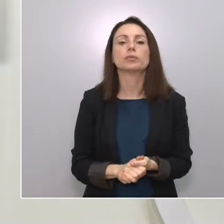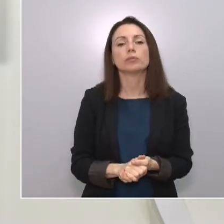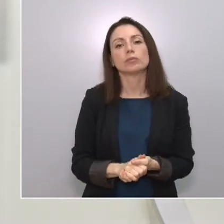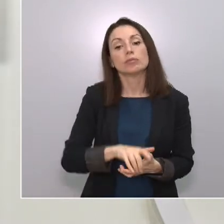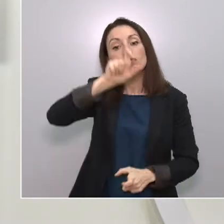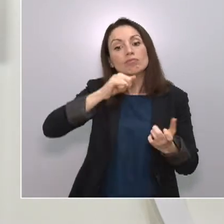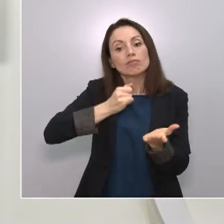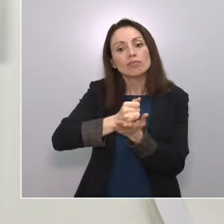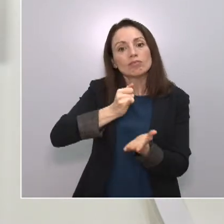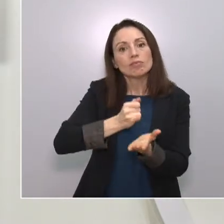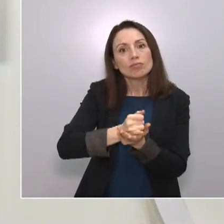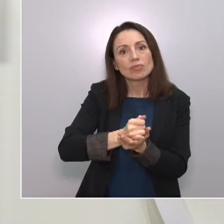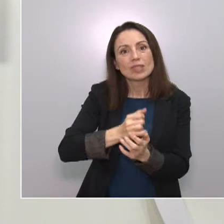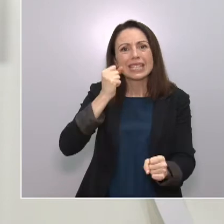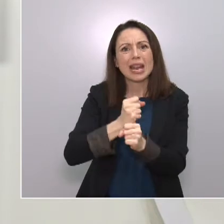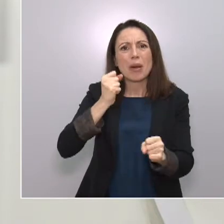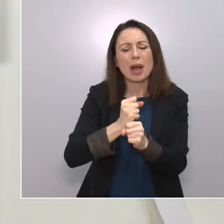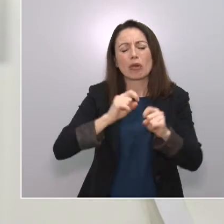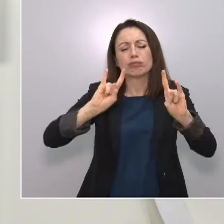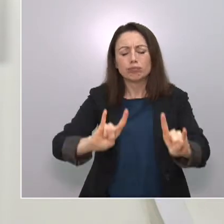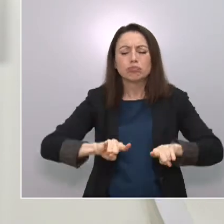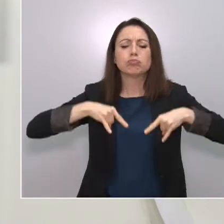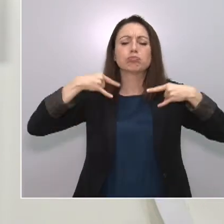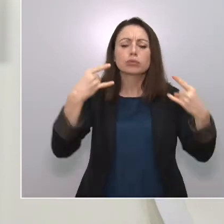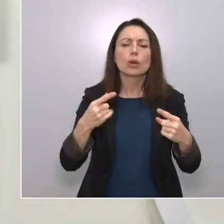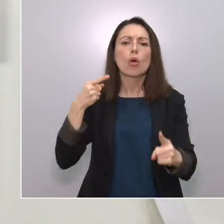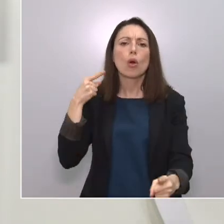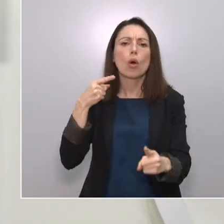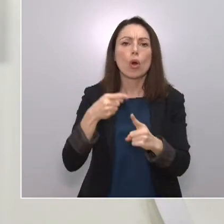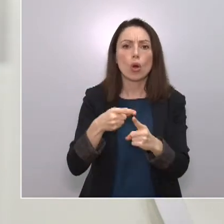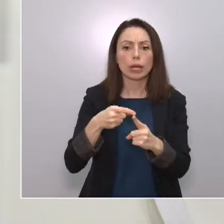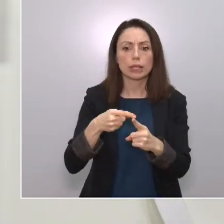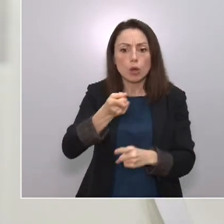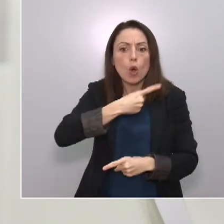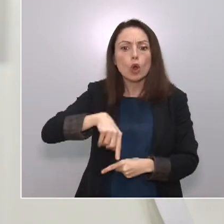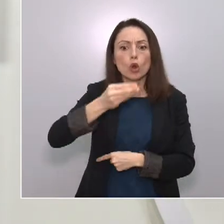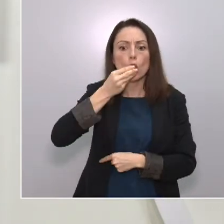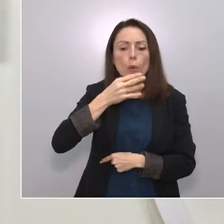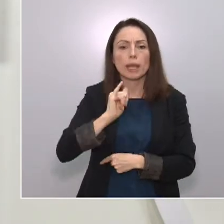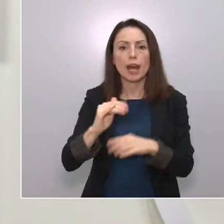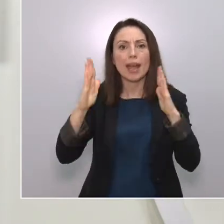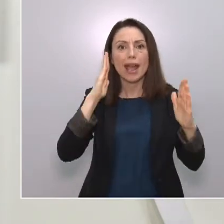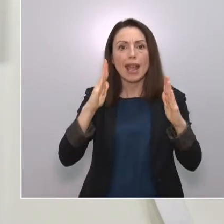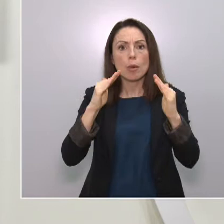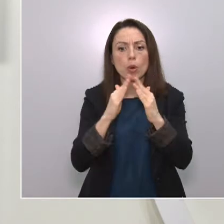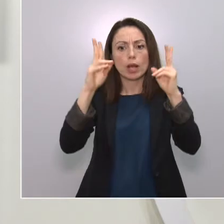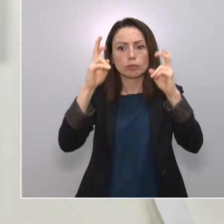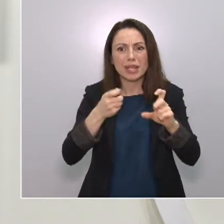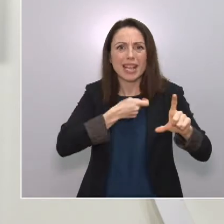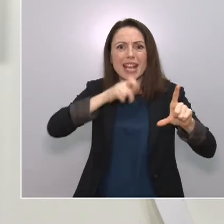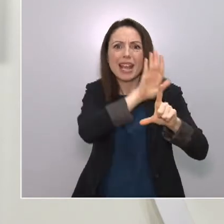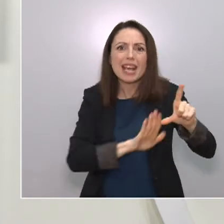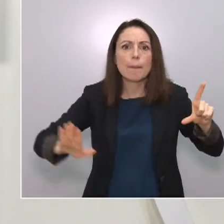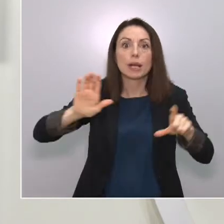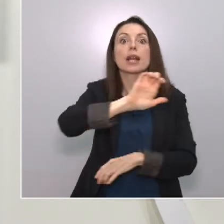mismos agricultores que han redoblado esfuerzos para garantizar el suministro de alimentos durante el confinamiento a toda España